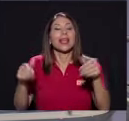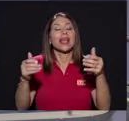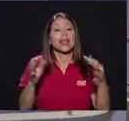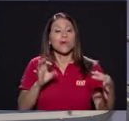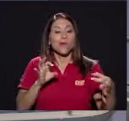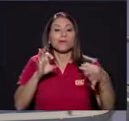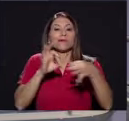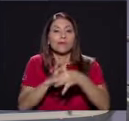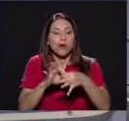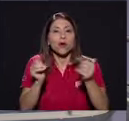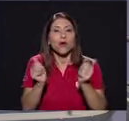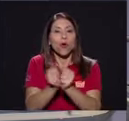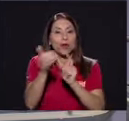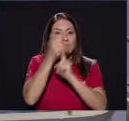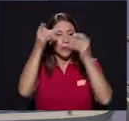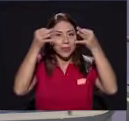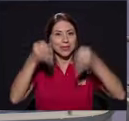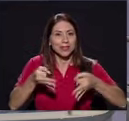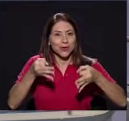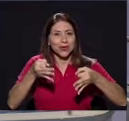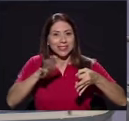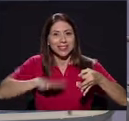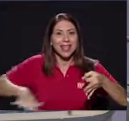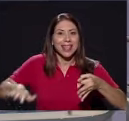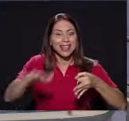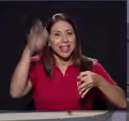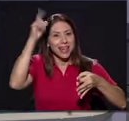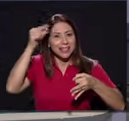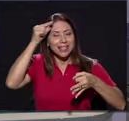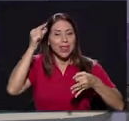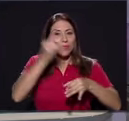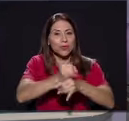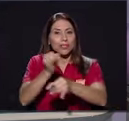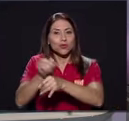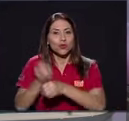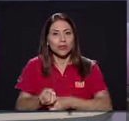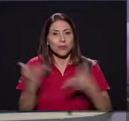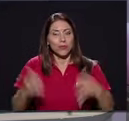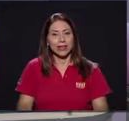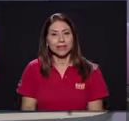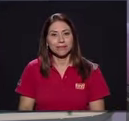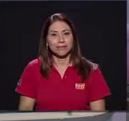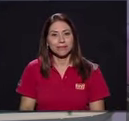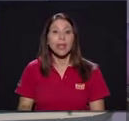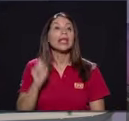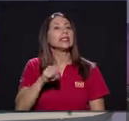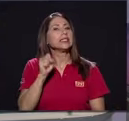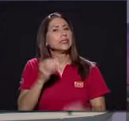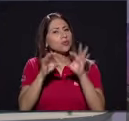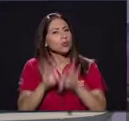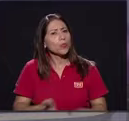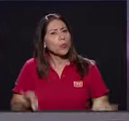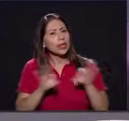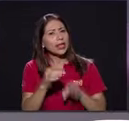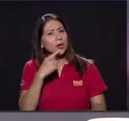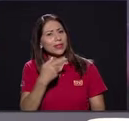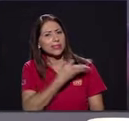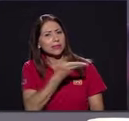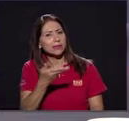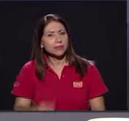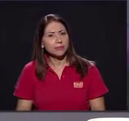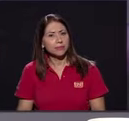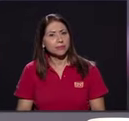con digamos, las decisiones que se toman en nivel de Estado y en nivel de instituciones públicas. Sí, muy importante subrayar eso que